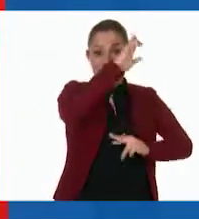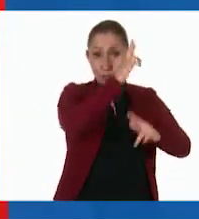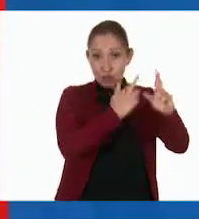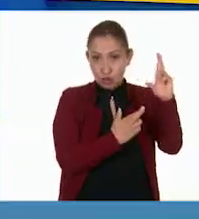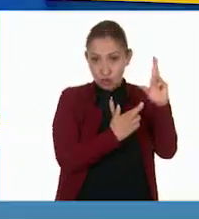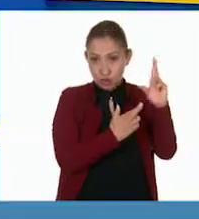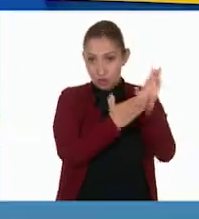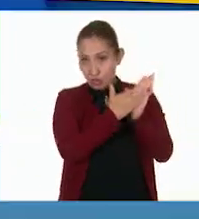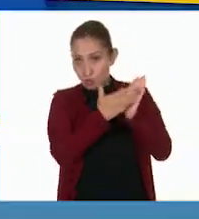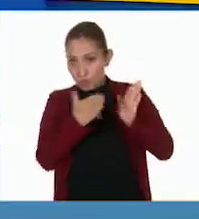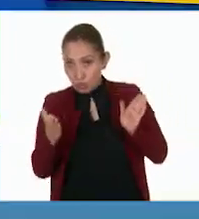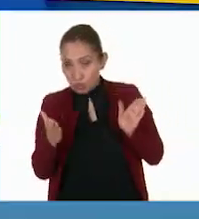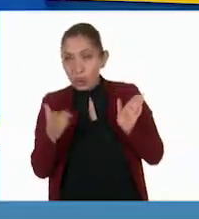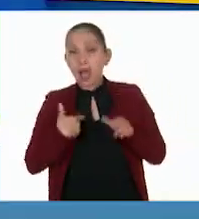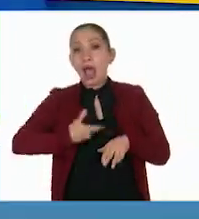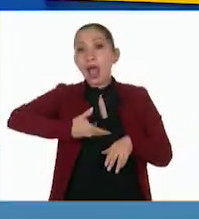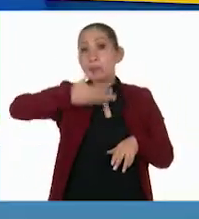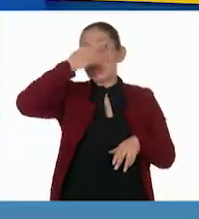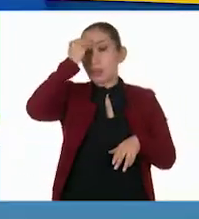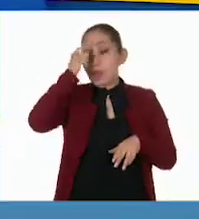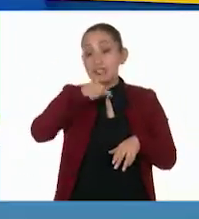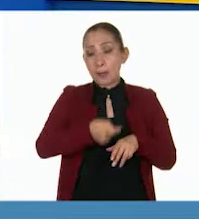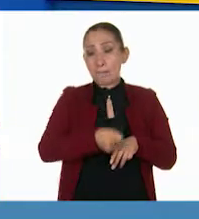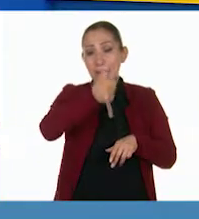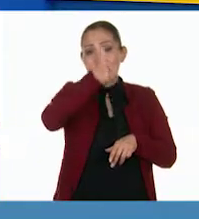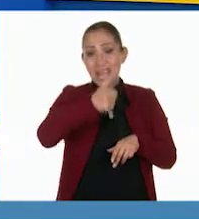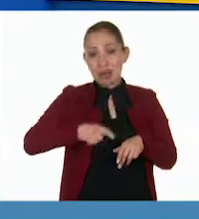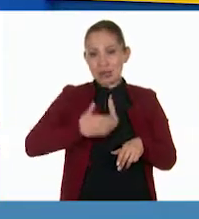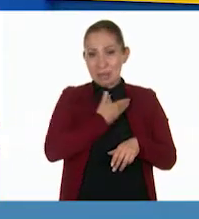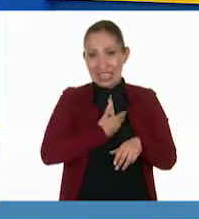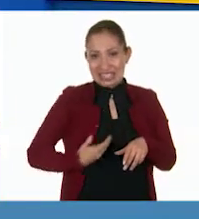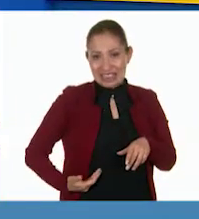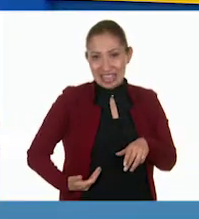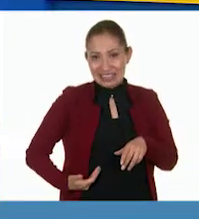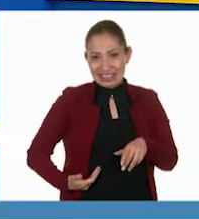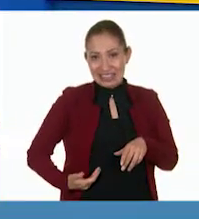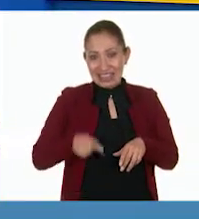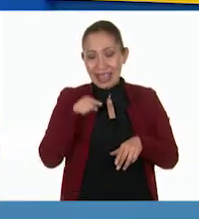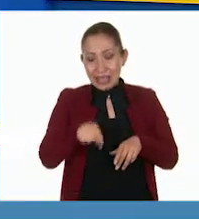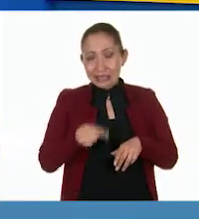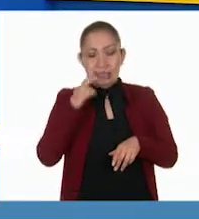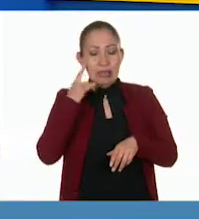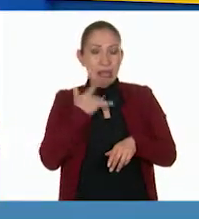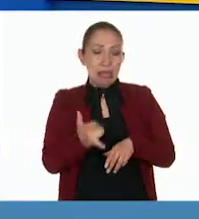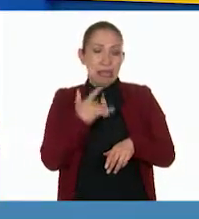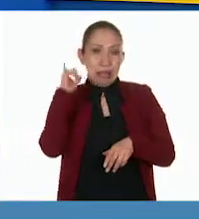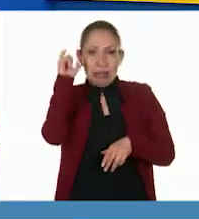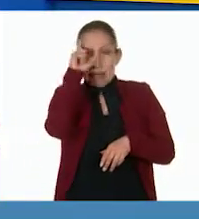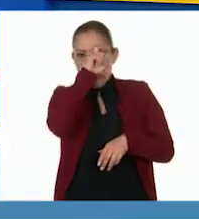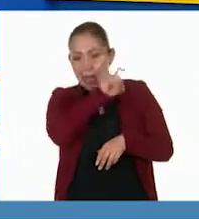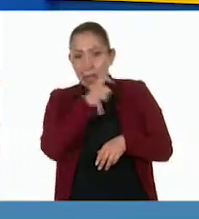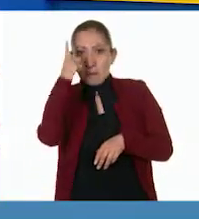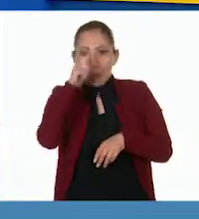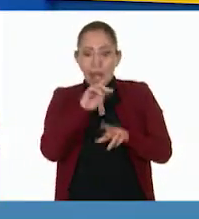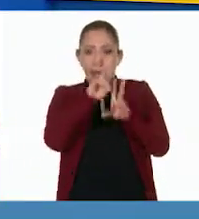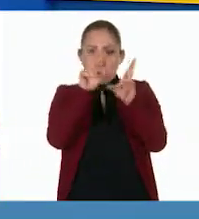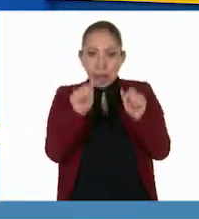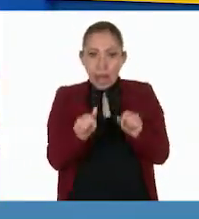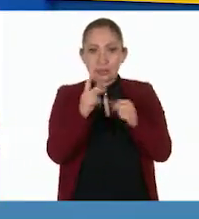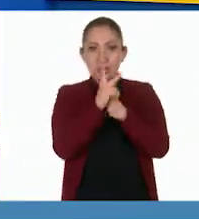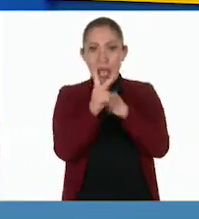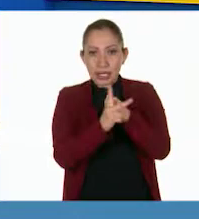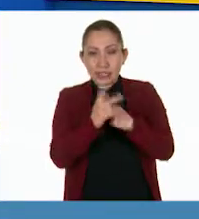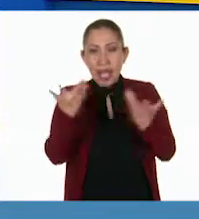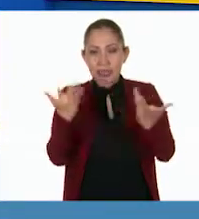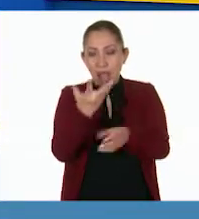Revolución Mexicana. Aprendimos que estos primeros gobiernos posrevolucionarios enfrentaron el gran reto de pacificar al país y